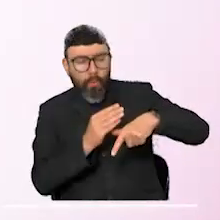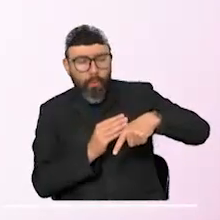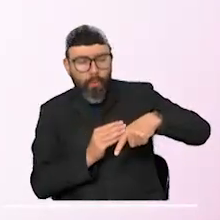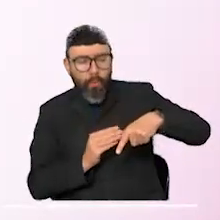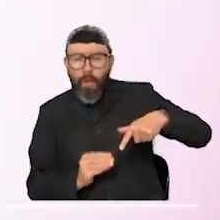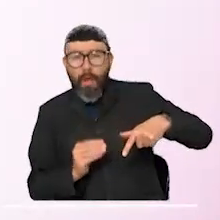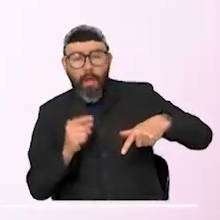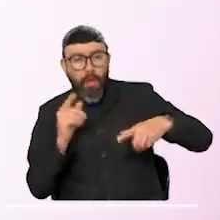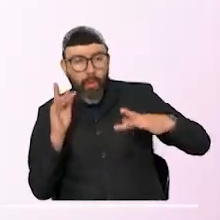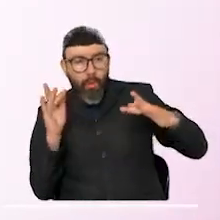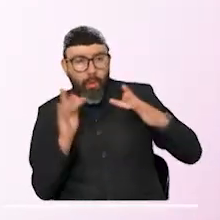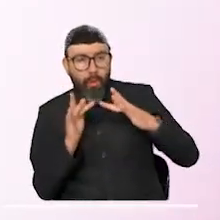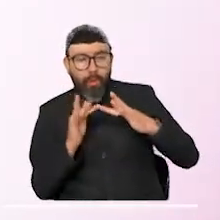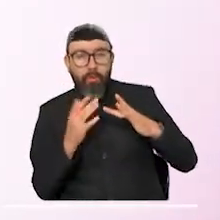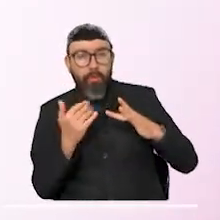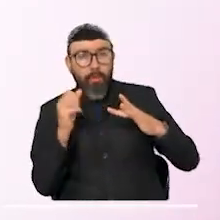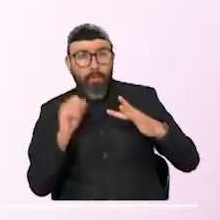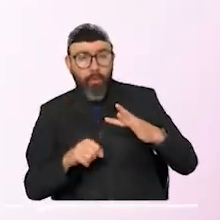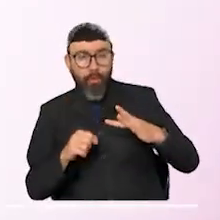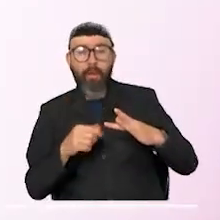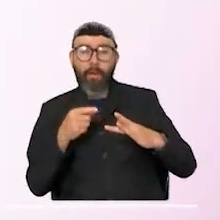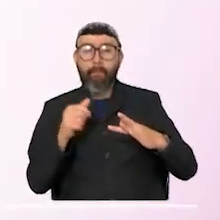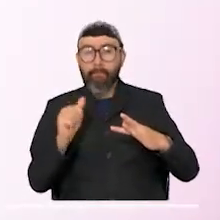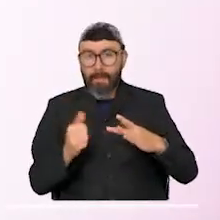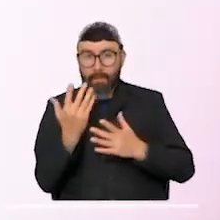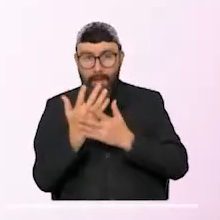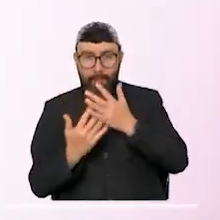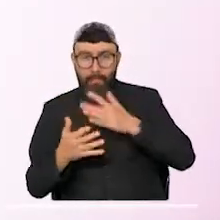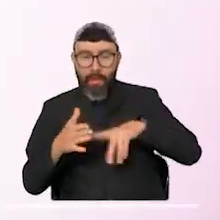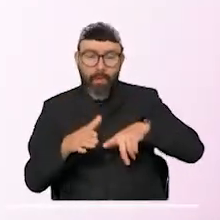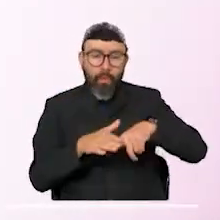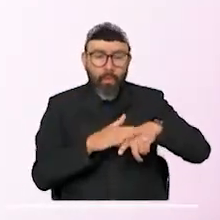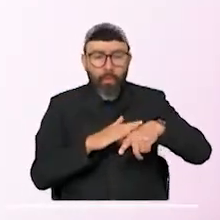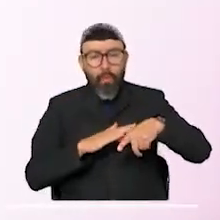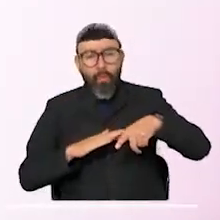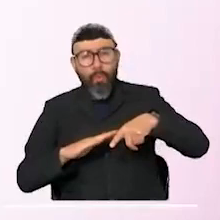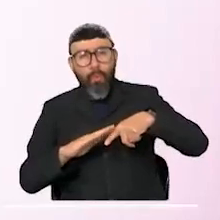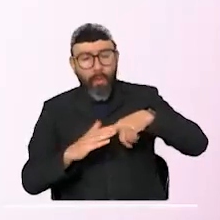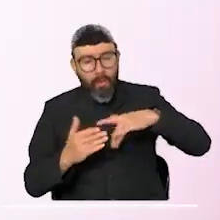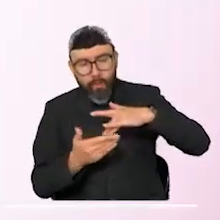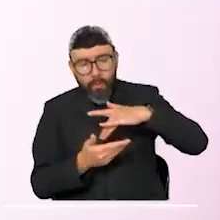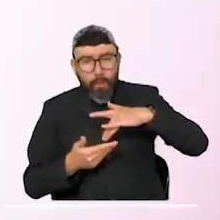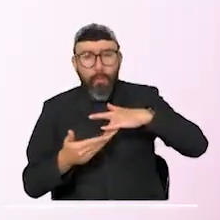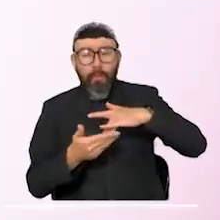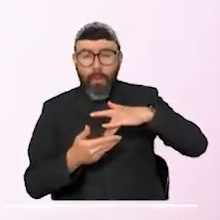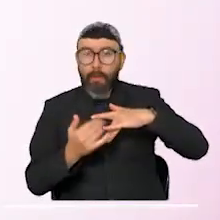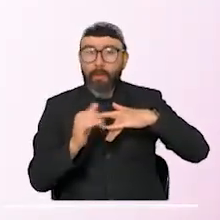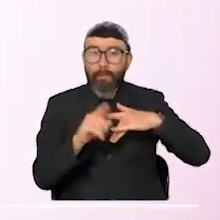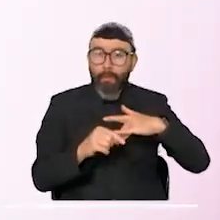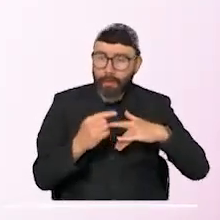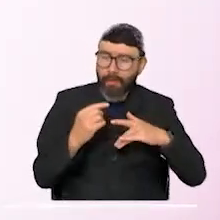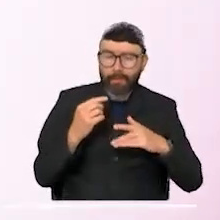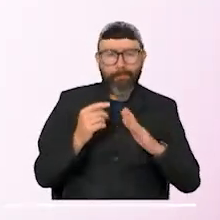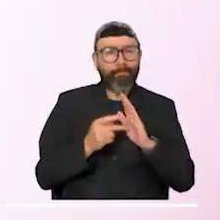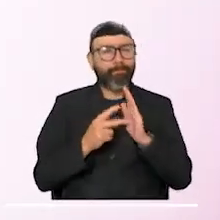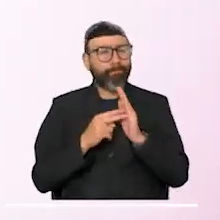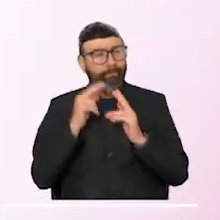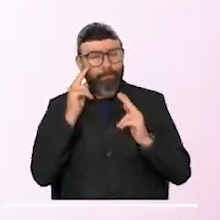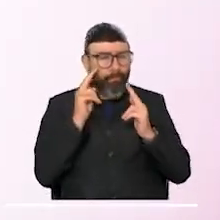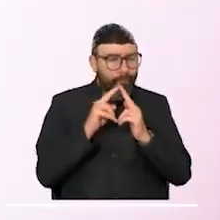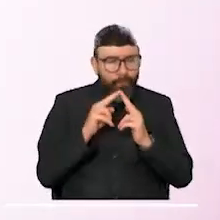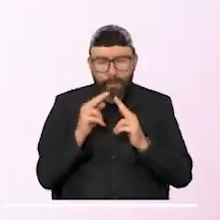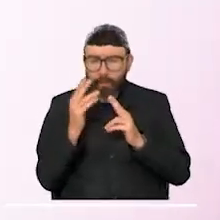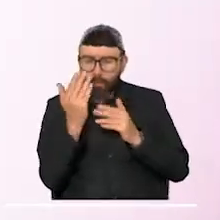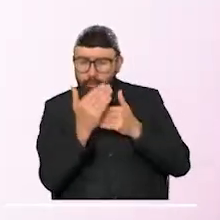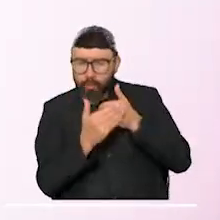incluso puede existir conexión también a través de la mano tratando de estimular también la región anal entonces todo eso hace parte de ese recorrido corporal pero